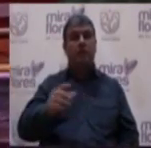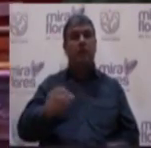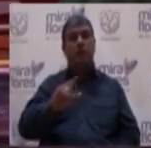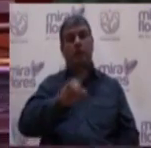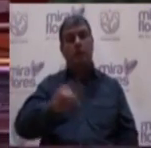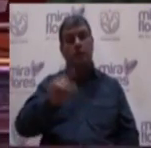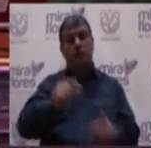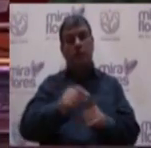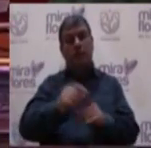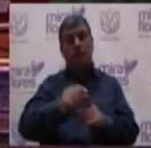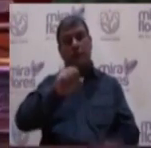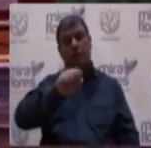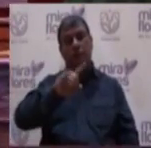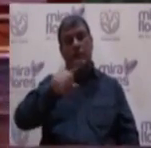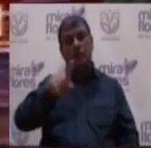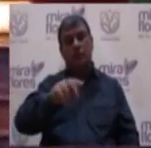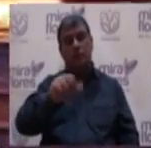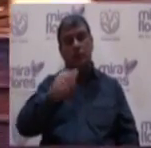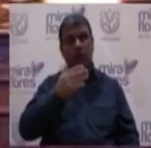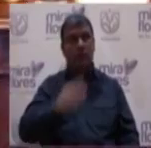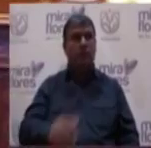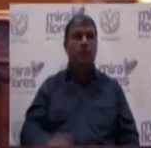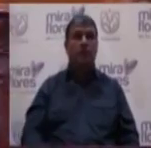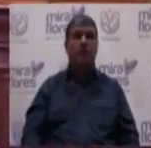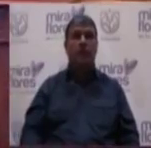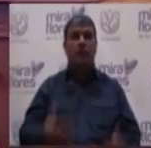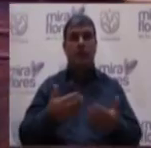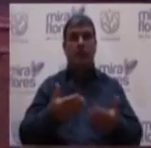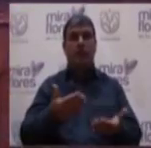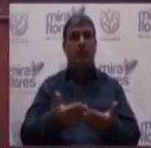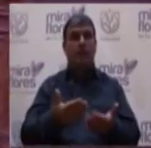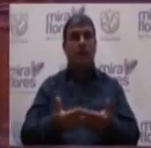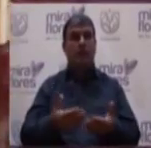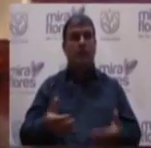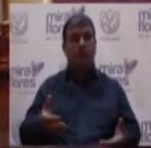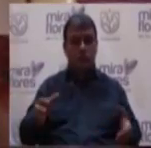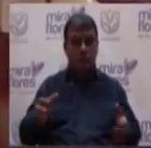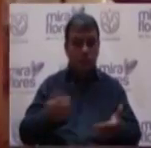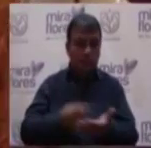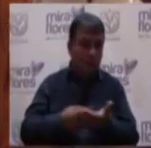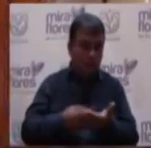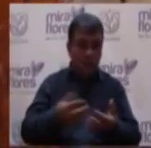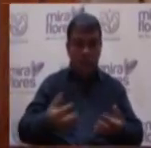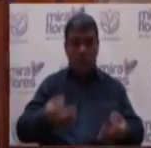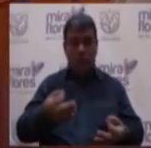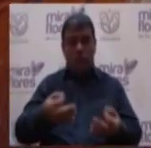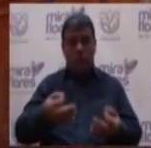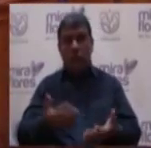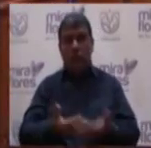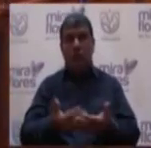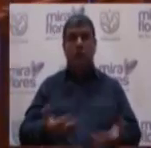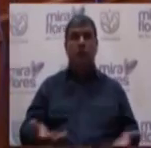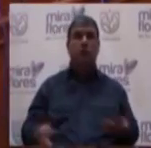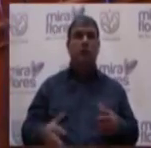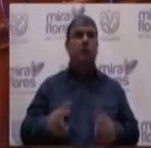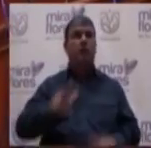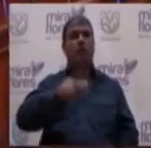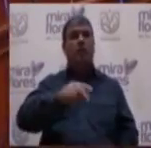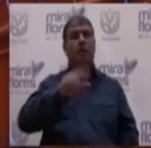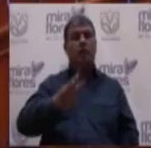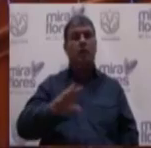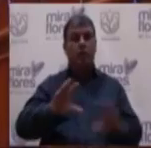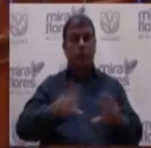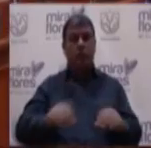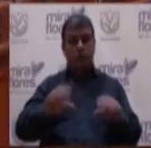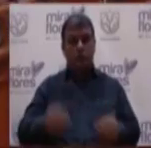Tiene el uso de la palabra el señor Sousa Locio. Gracias. Esto se vio en la Comisión de Asuntos Jurídicos. Son 34